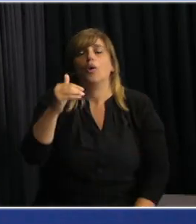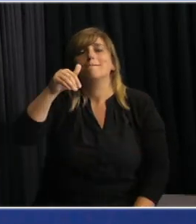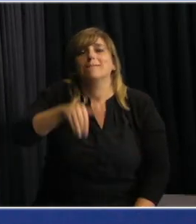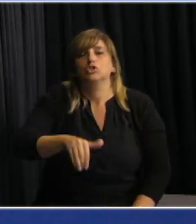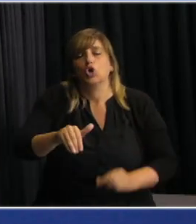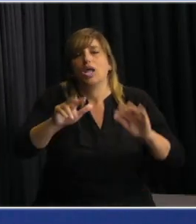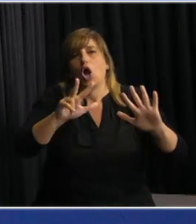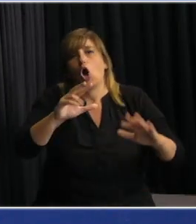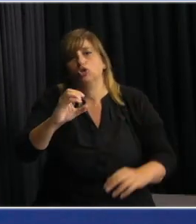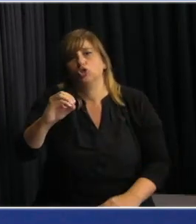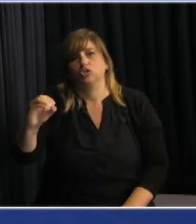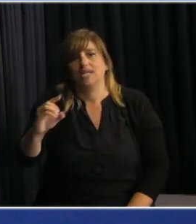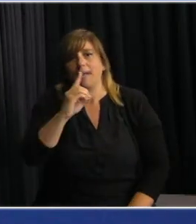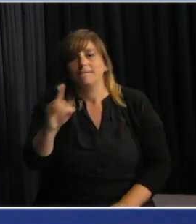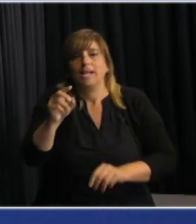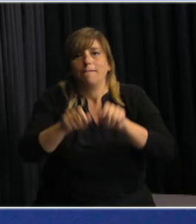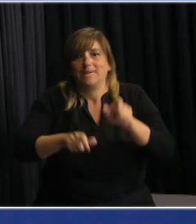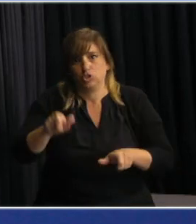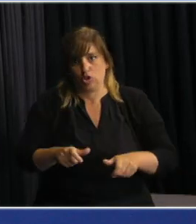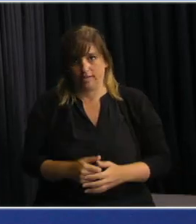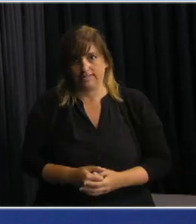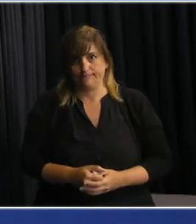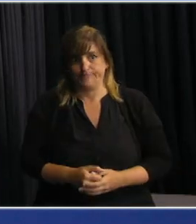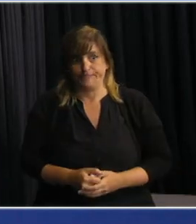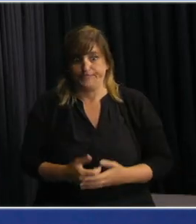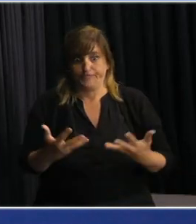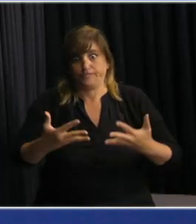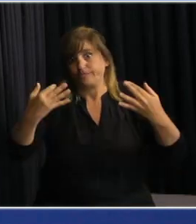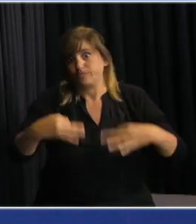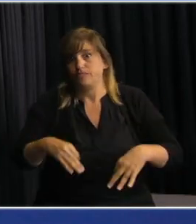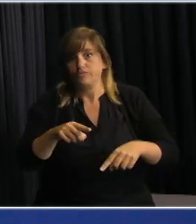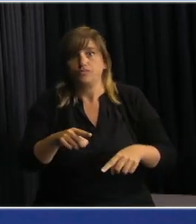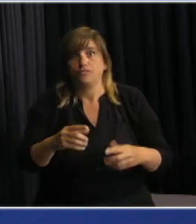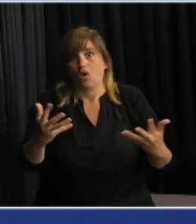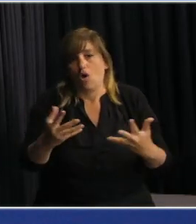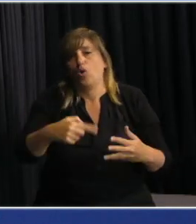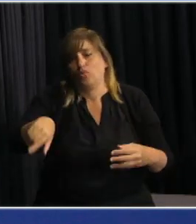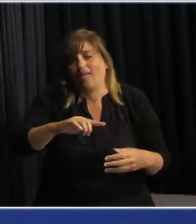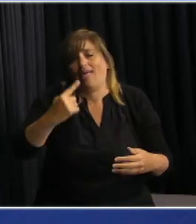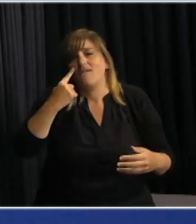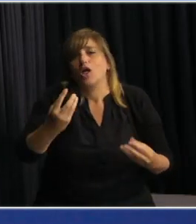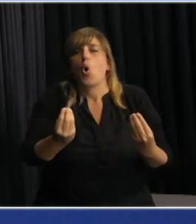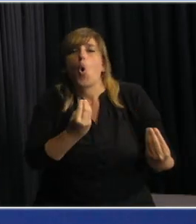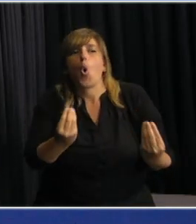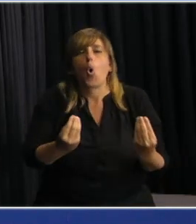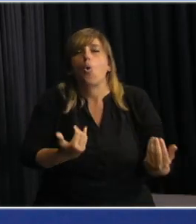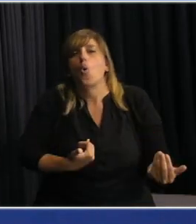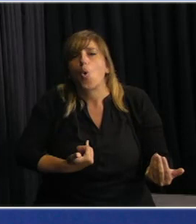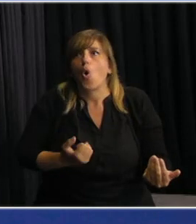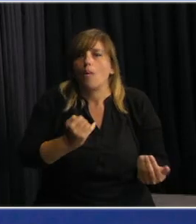2.800.000 personas. En este proceso, que ustedes lo han vivido, han